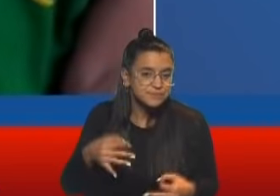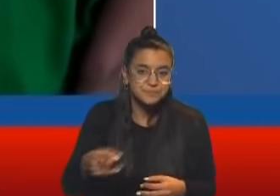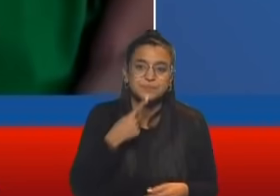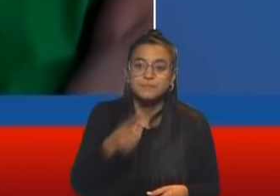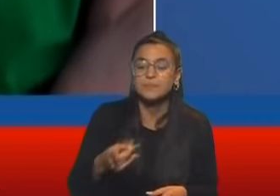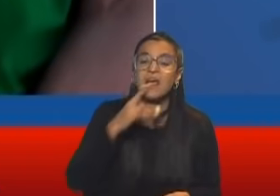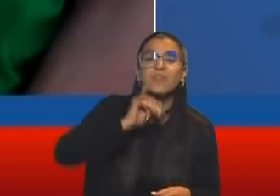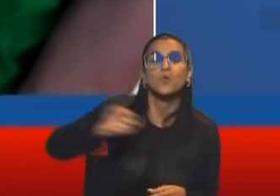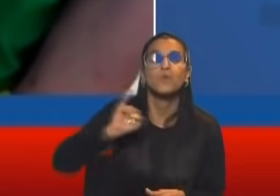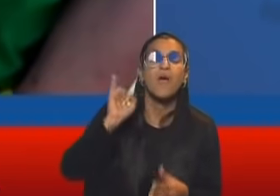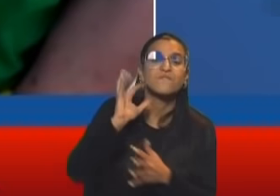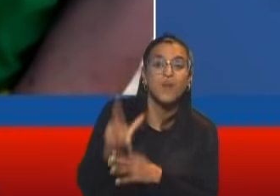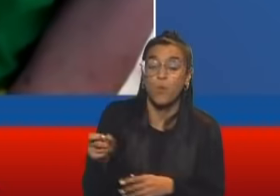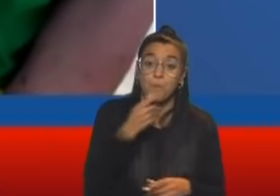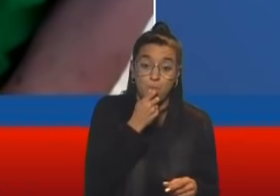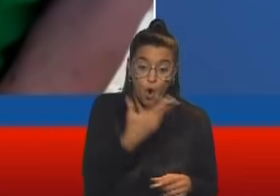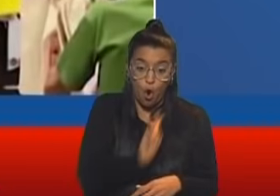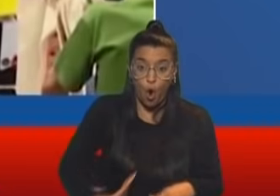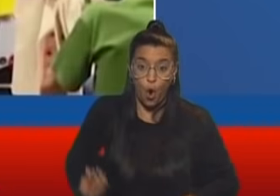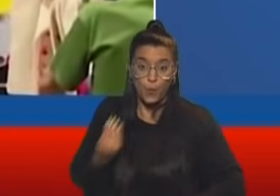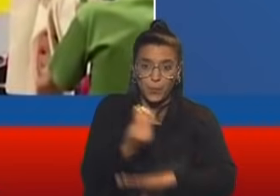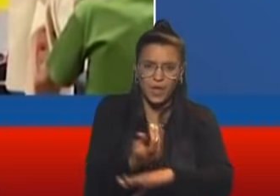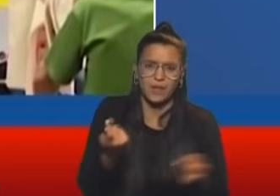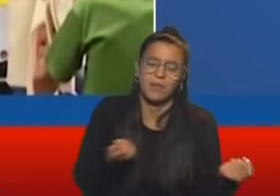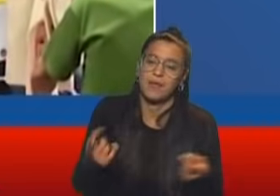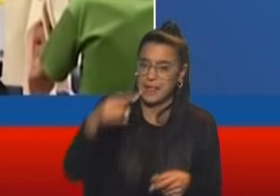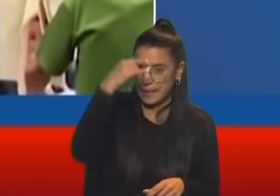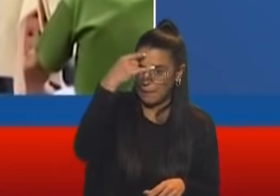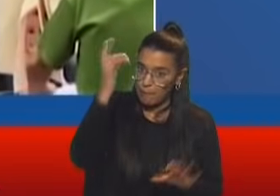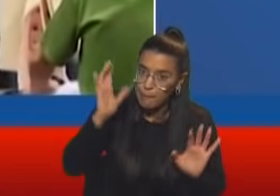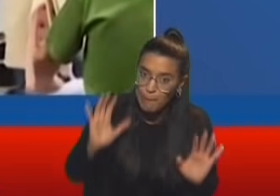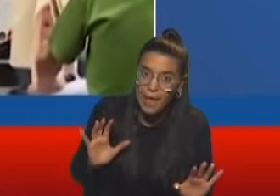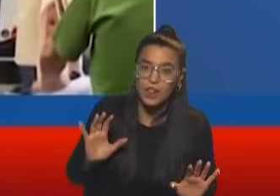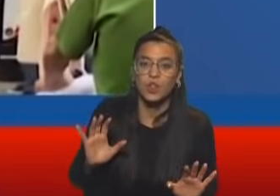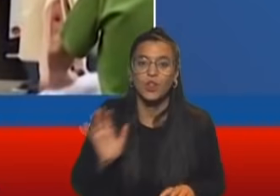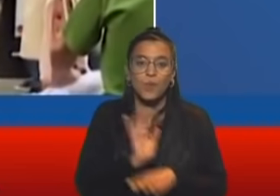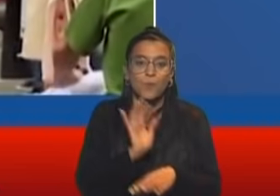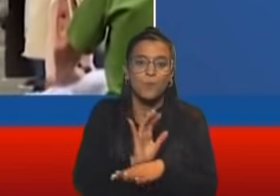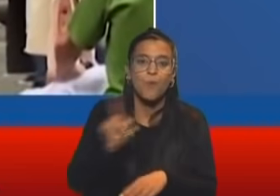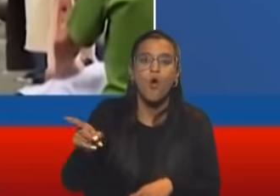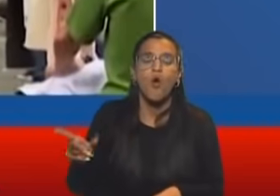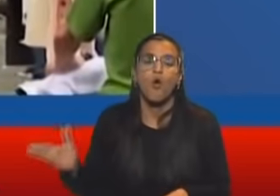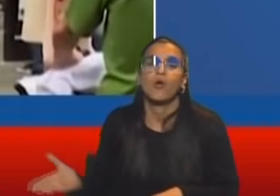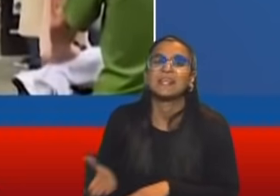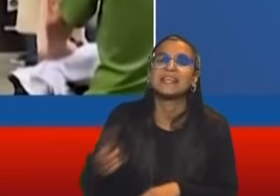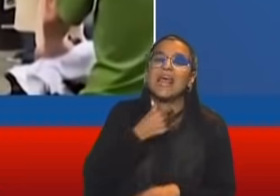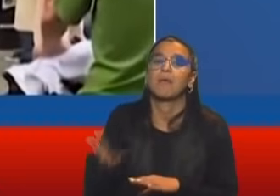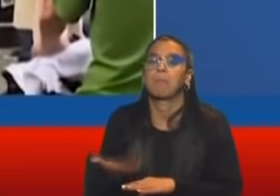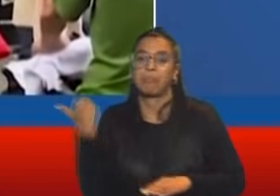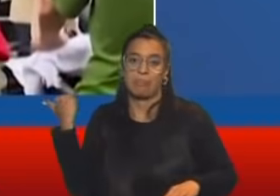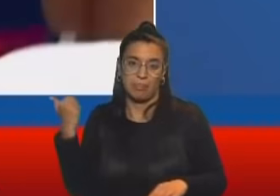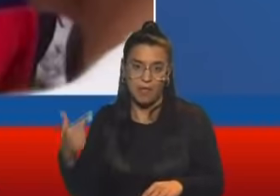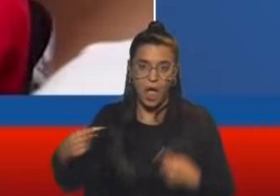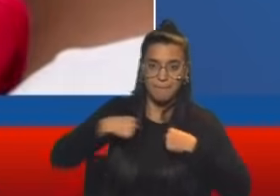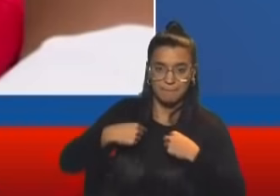de denunciar fraude cuando sos gobierno, digo, es un invento. Bueno, el fantasma de un autogolpe que está ahí dando vueltas. Bueno, ¿no?